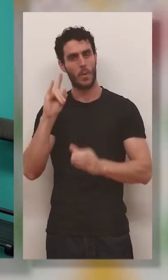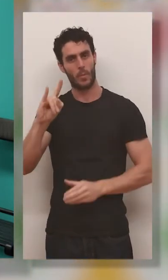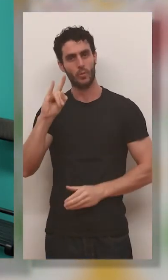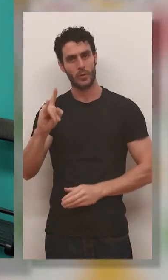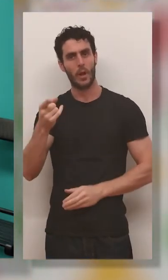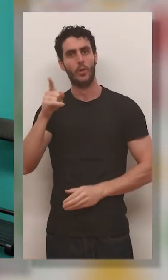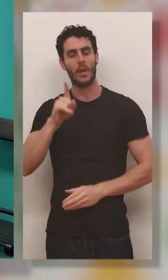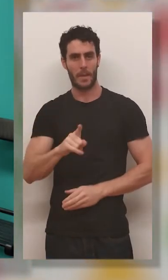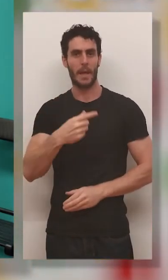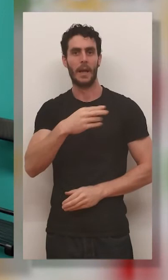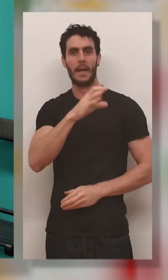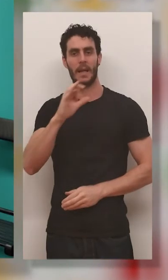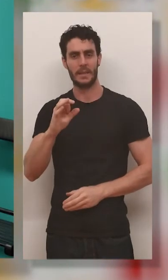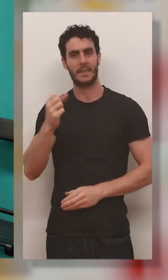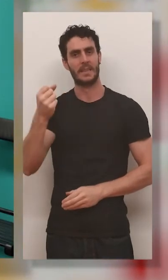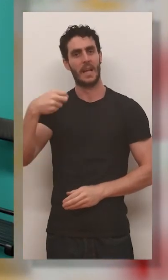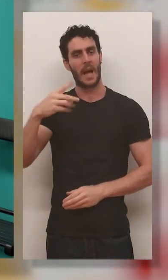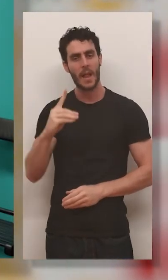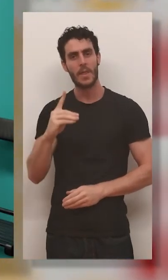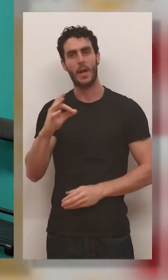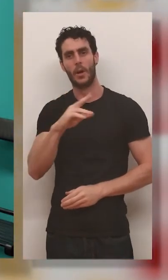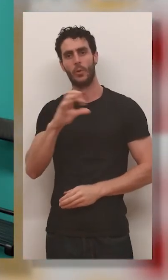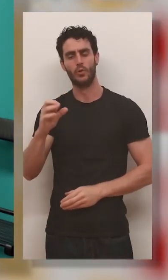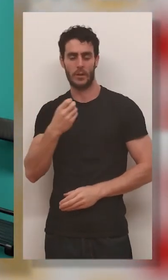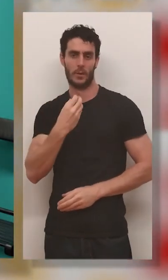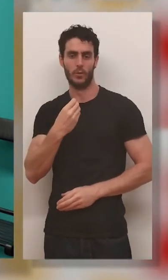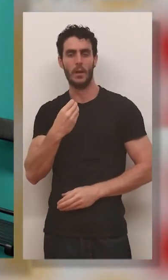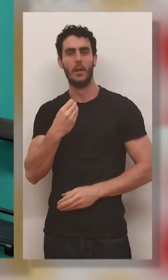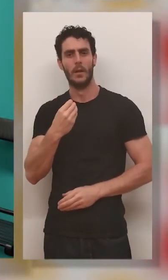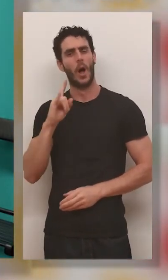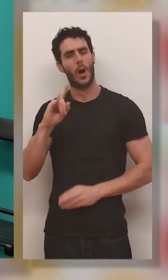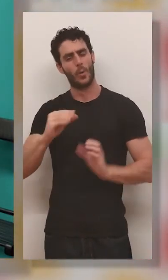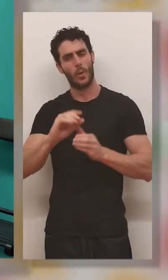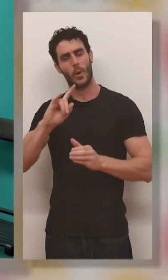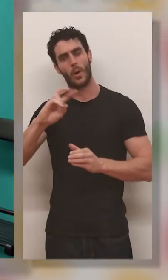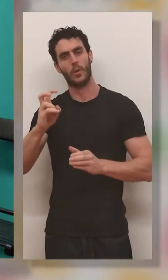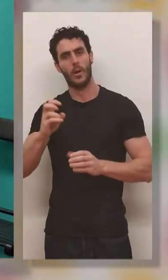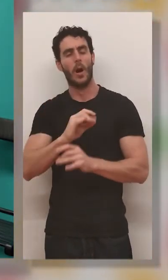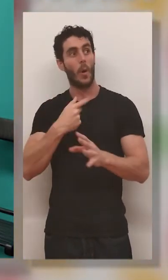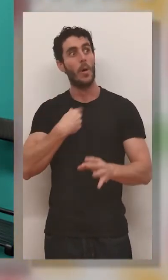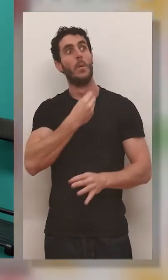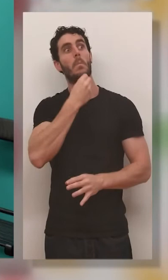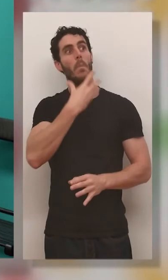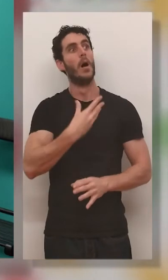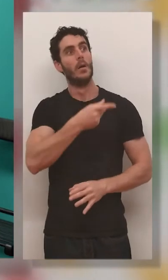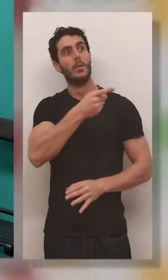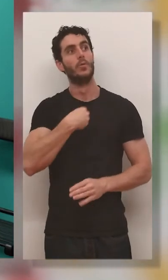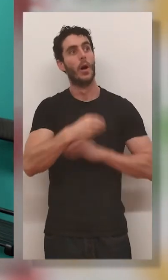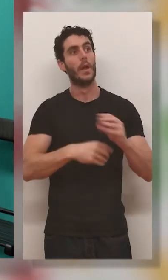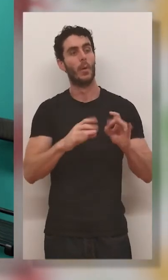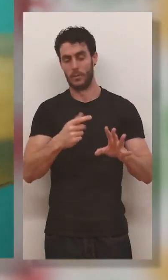Roses y siempre vas a decir, ¡buah, pues qué guay, quiero hacer esto! Tal. Y al final se te pasan las horas, quieras que no, yo empecé también